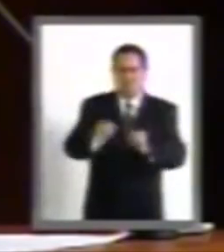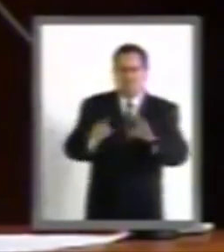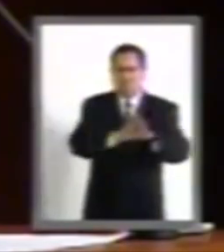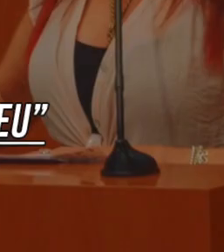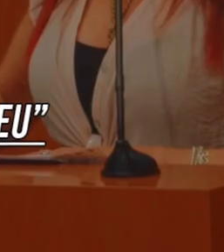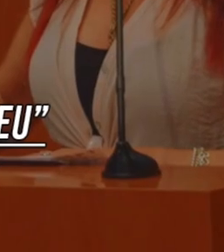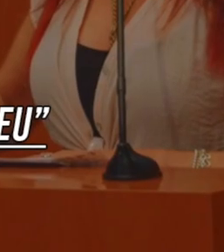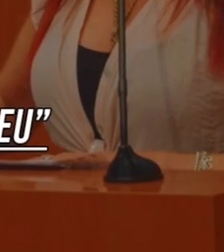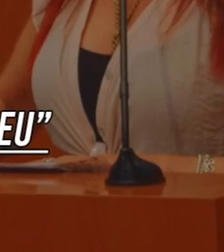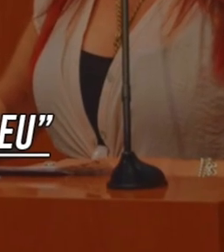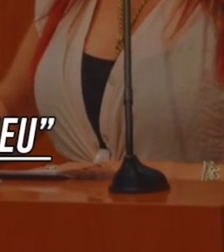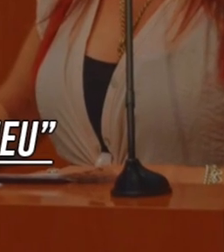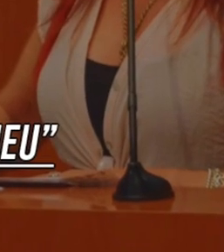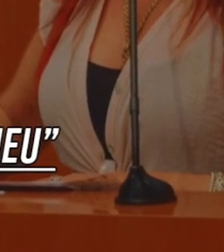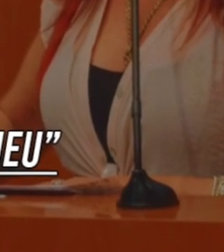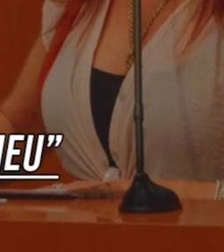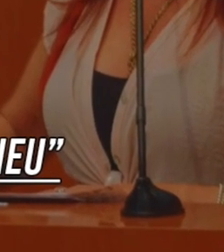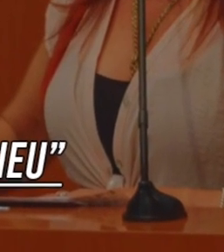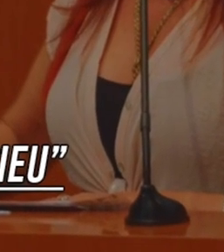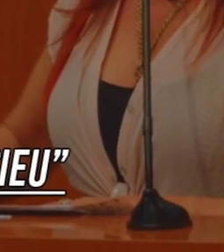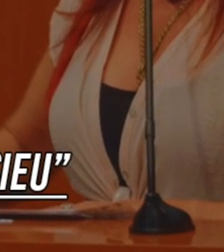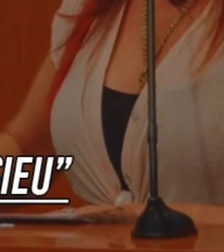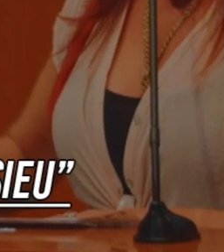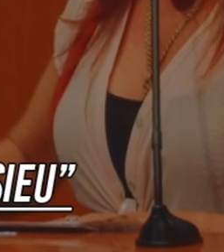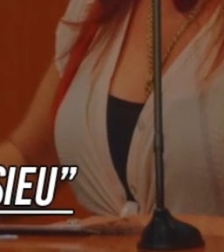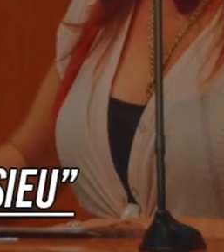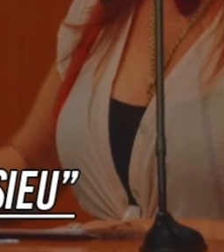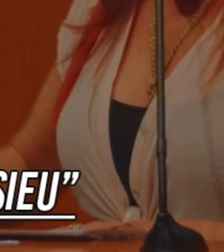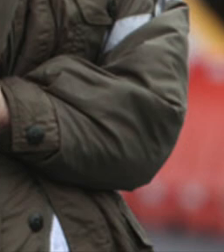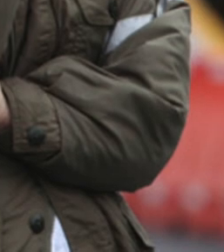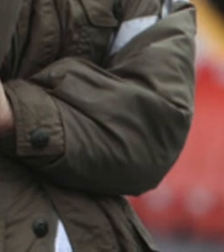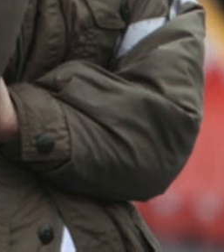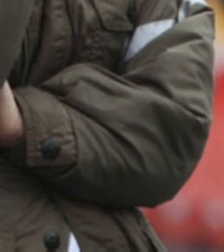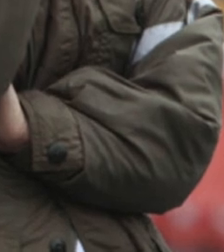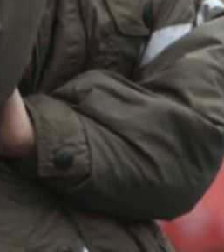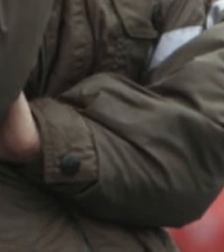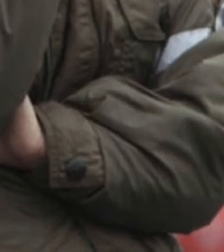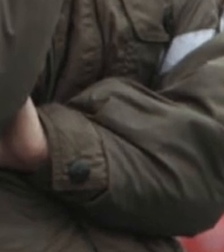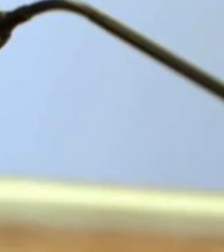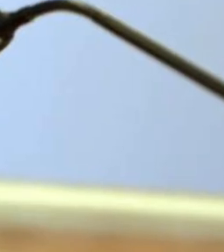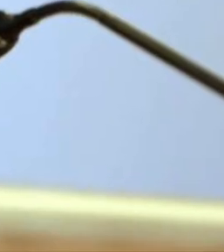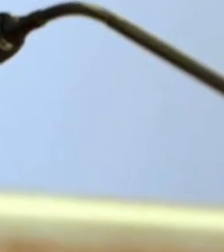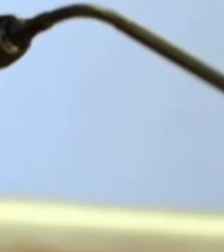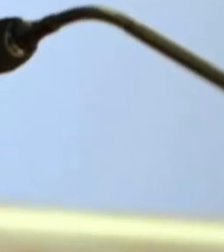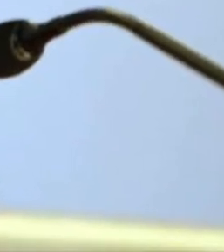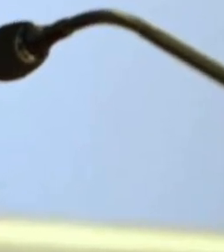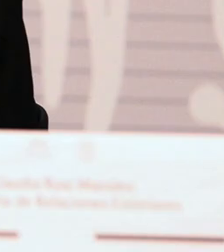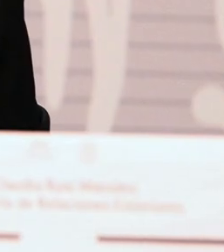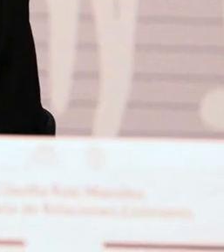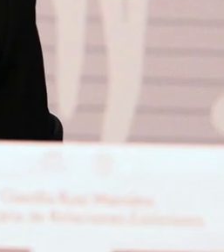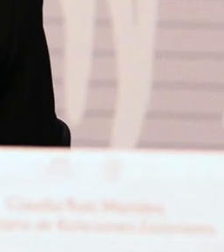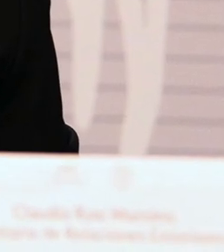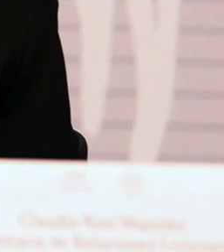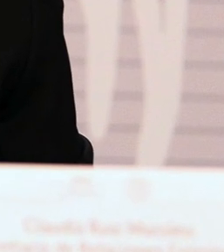Céselo. Número 6. La tunda a Claudia Ruiz Massieu. También en 2015, aprovechando la comparecencia del ex